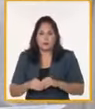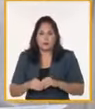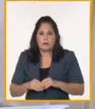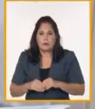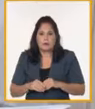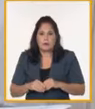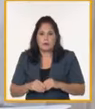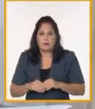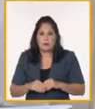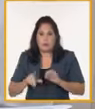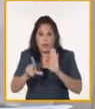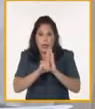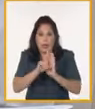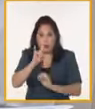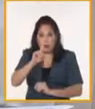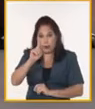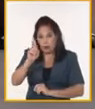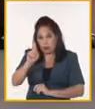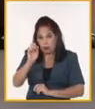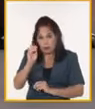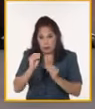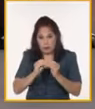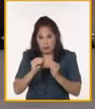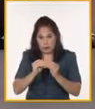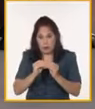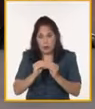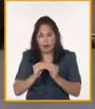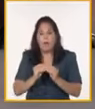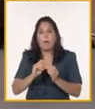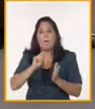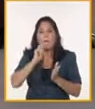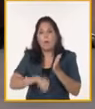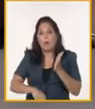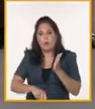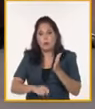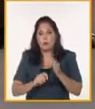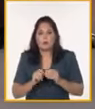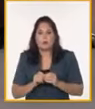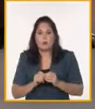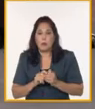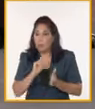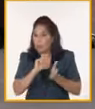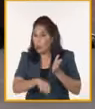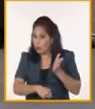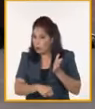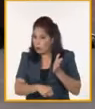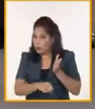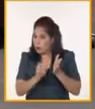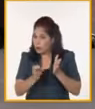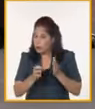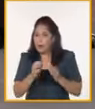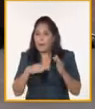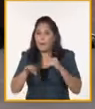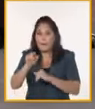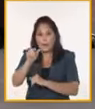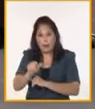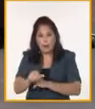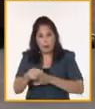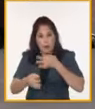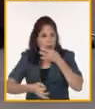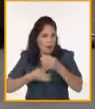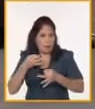ley 91 vinculado con las contravenciones en las contravenciones como explicaba el ministro bladimir